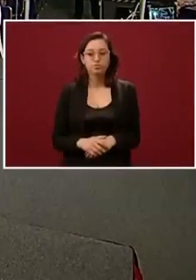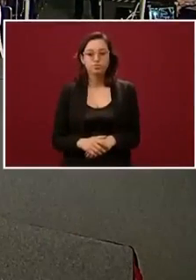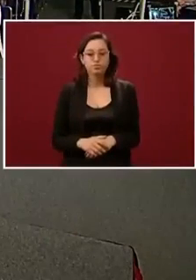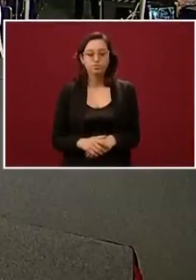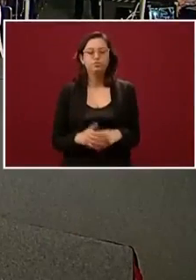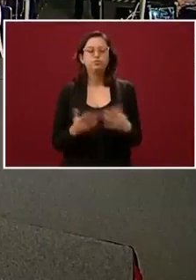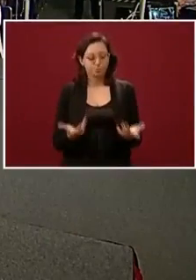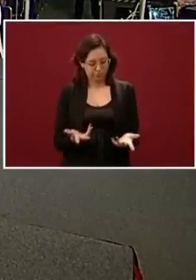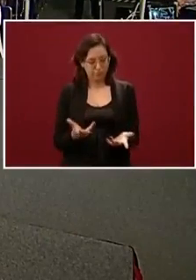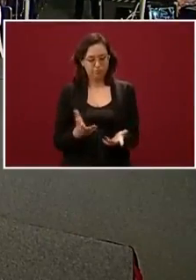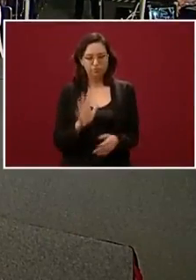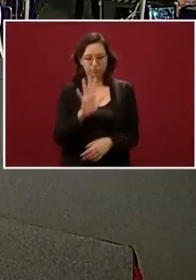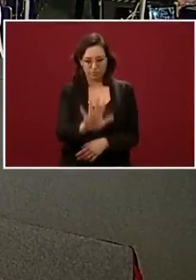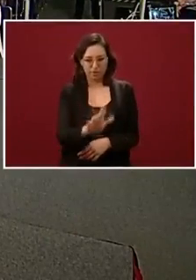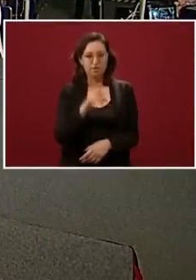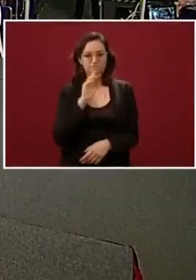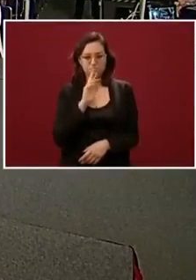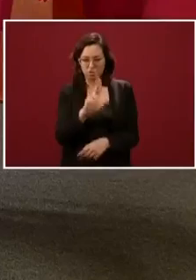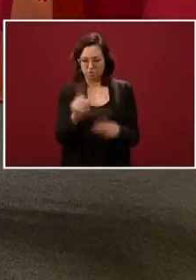curiosidad sobre un caso específico.